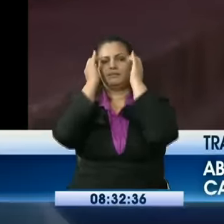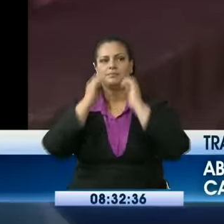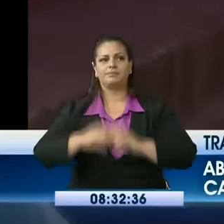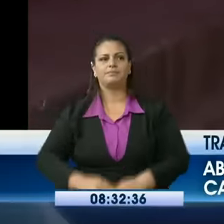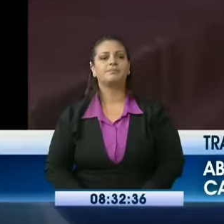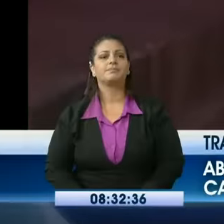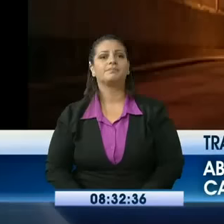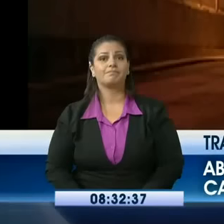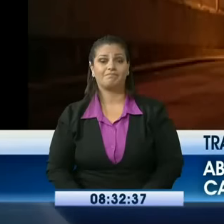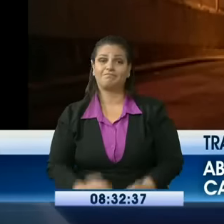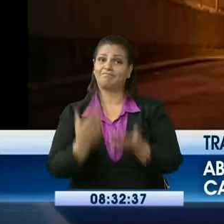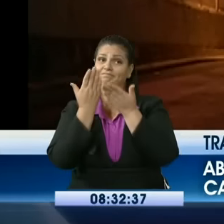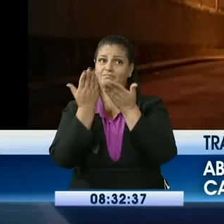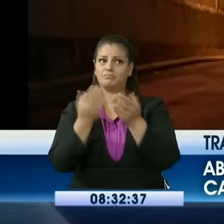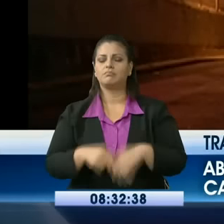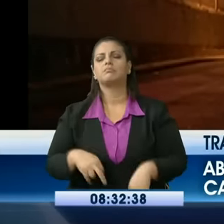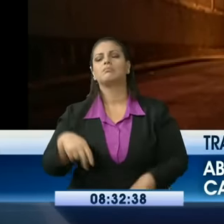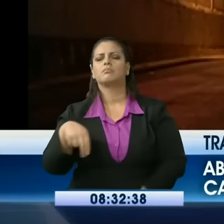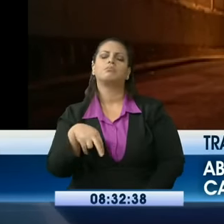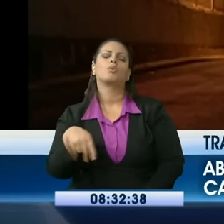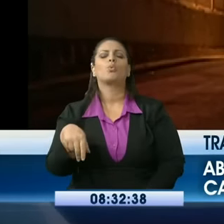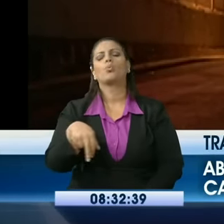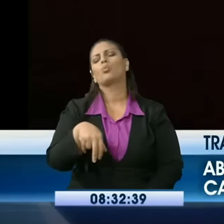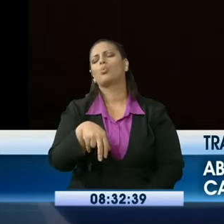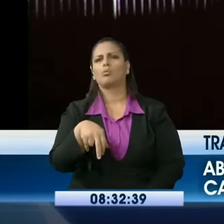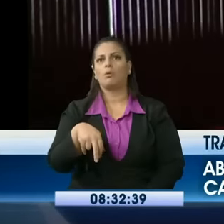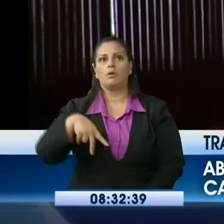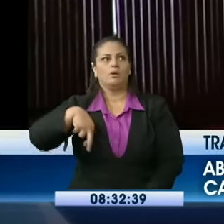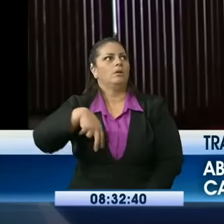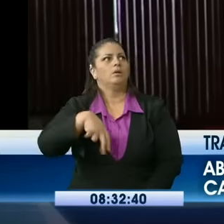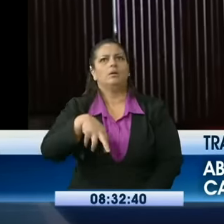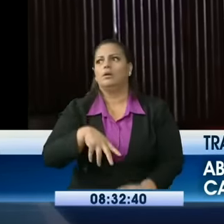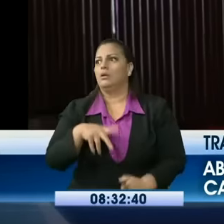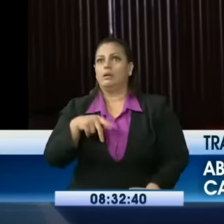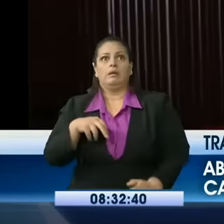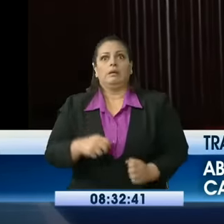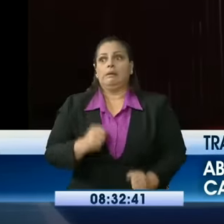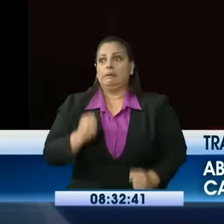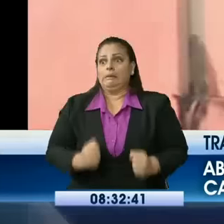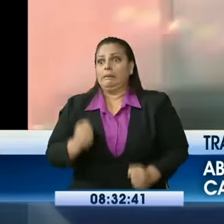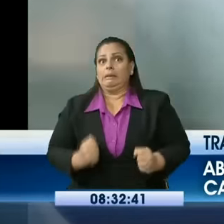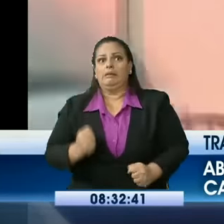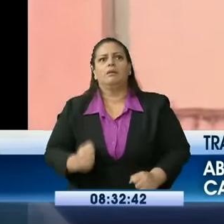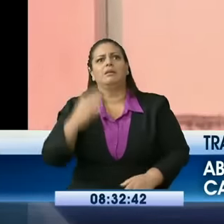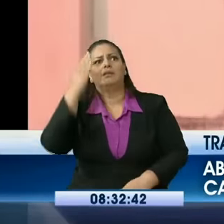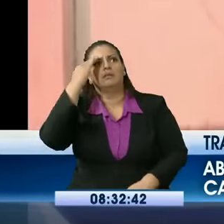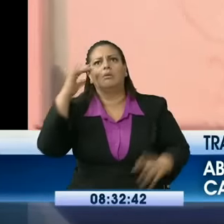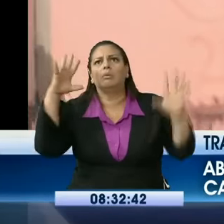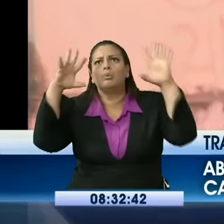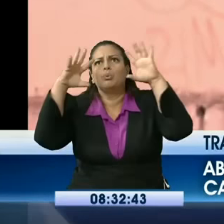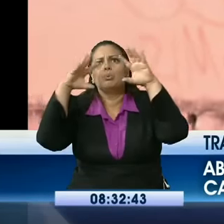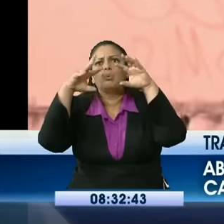Por esta zona todos apuran el paso cuando cae la noche, pues le temen a la oscuridad y a lo que pueda ocurrir